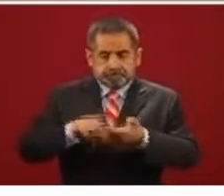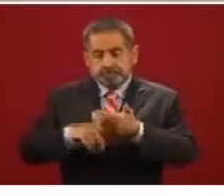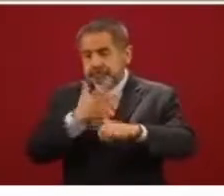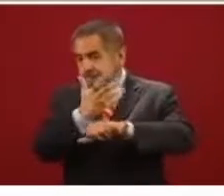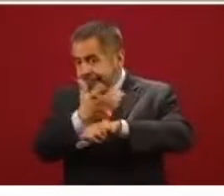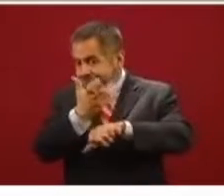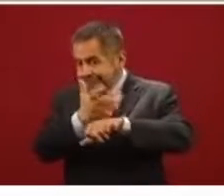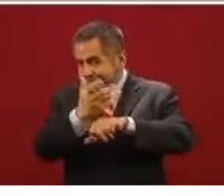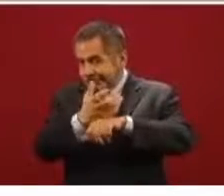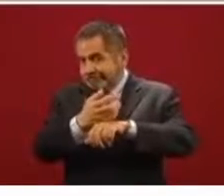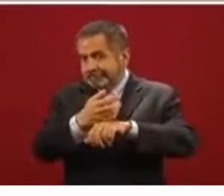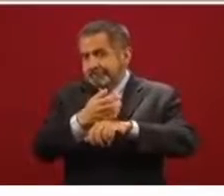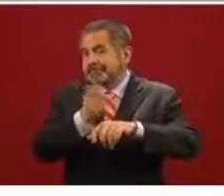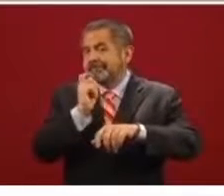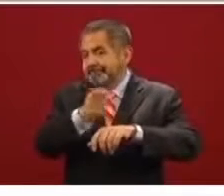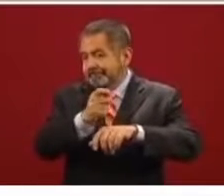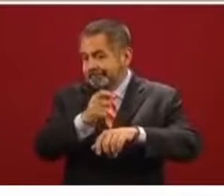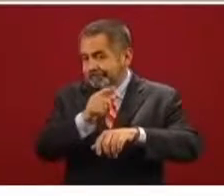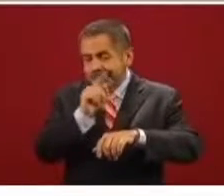Unidos